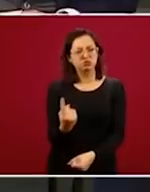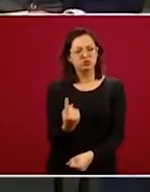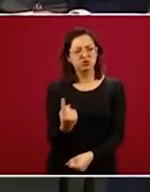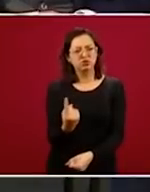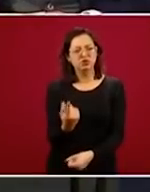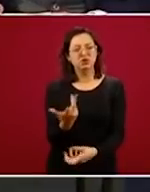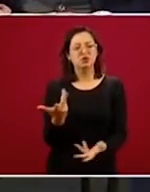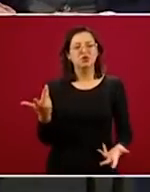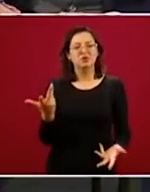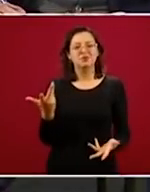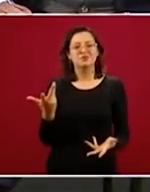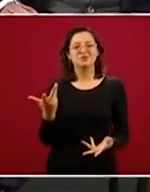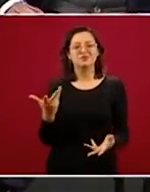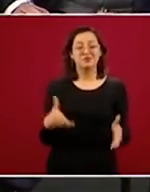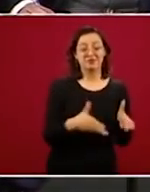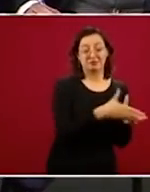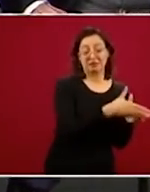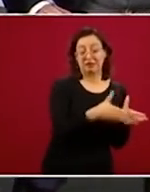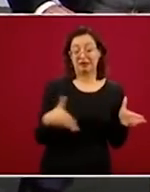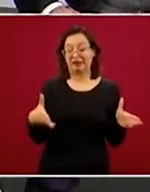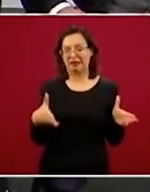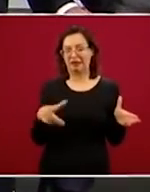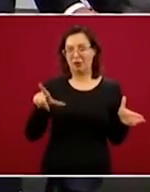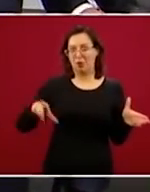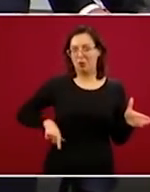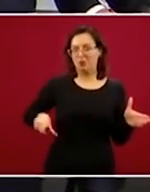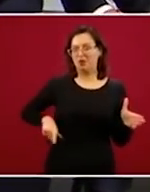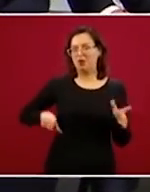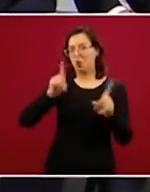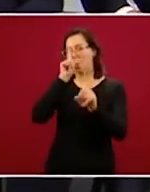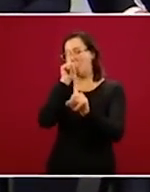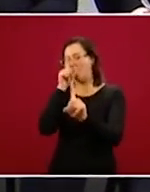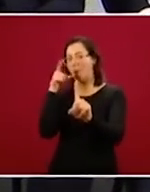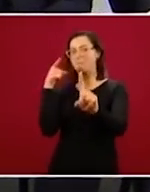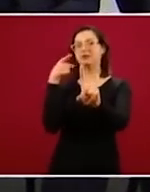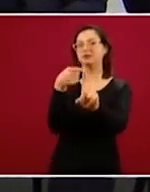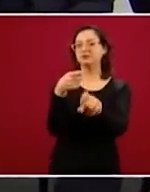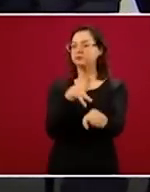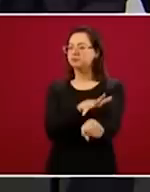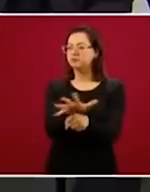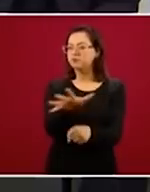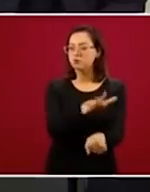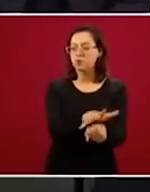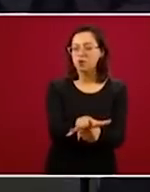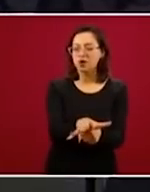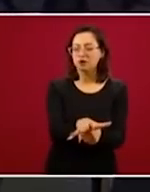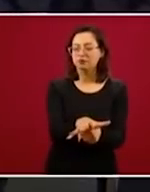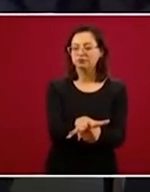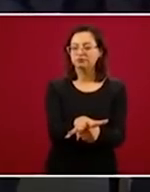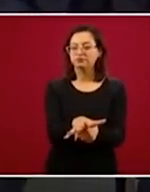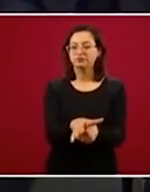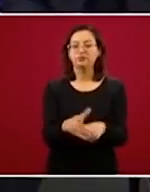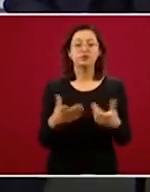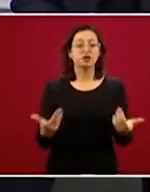propósito central de los gobiernos neoliberales era privatizar